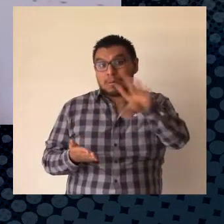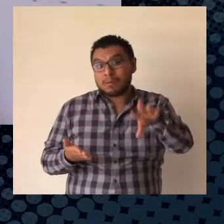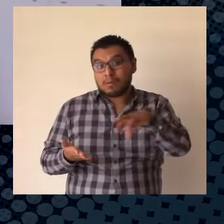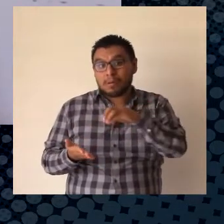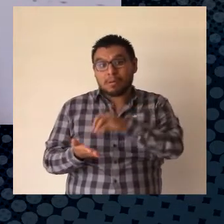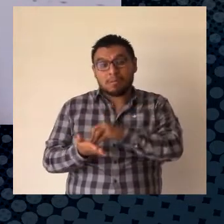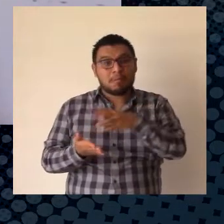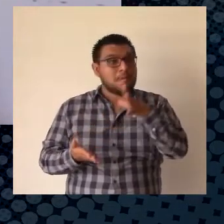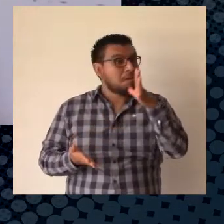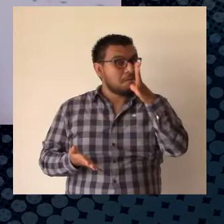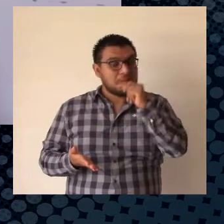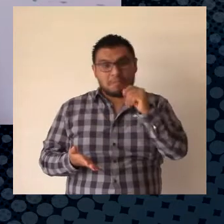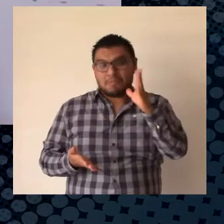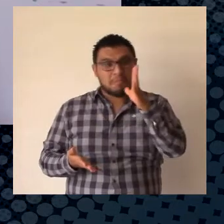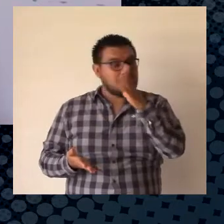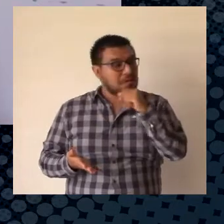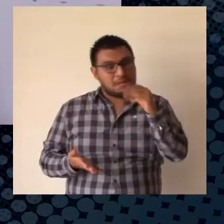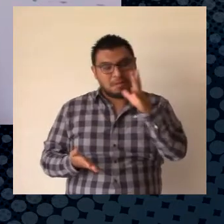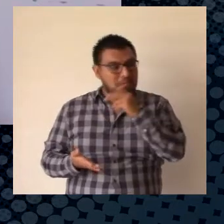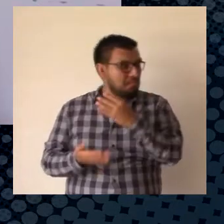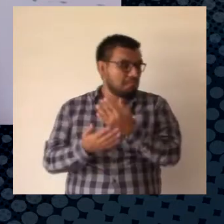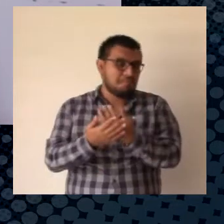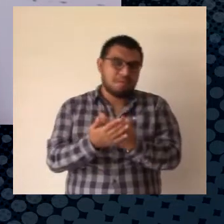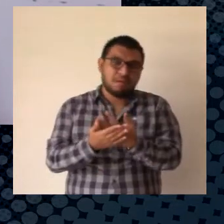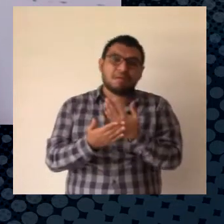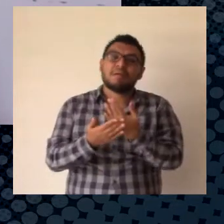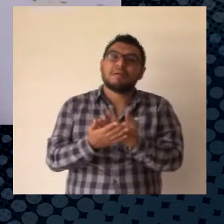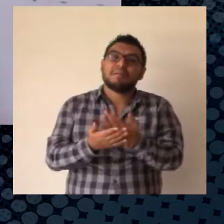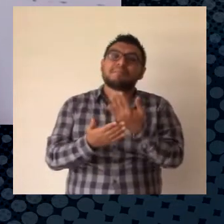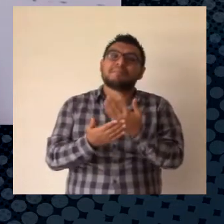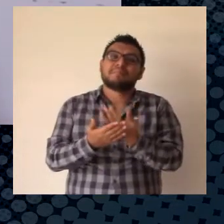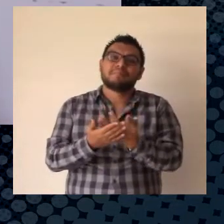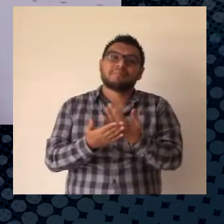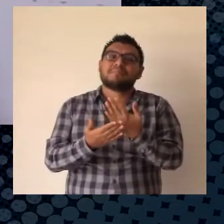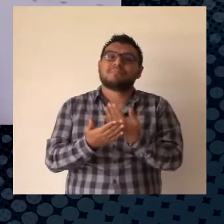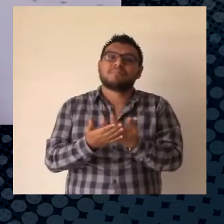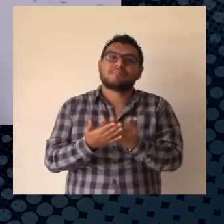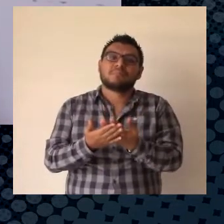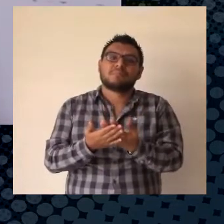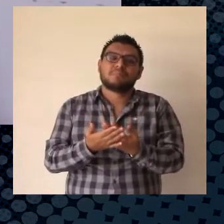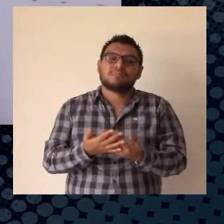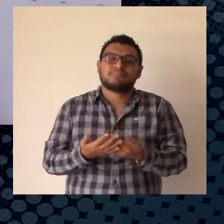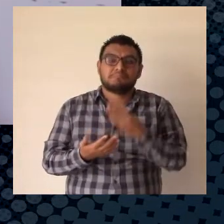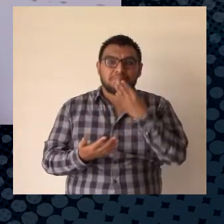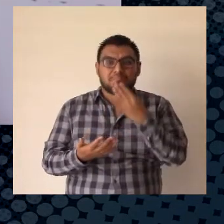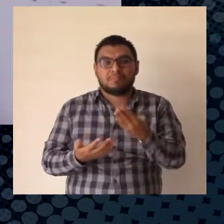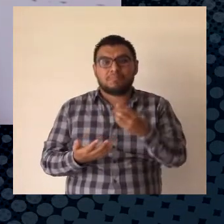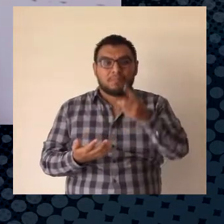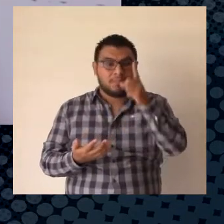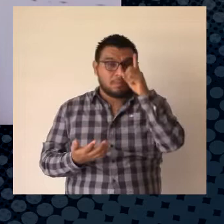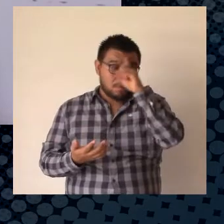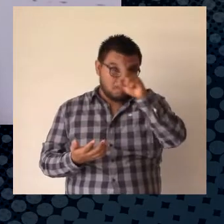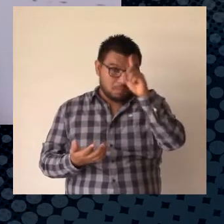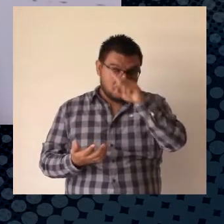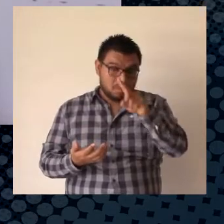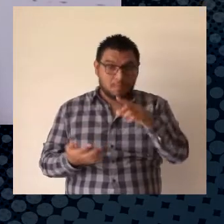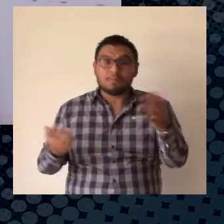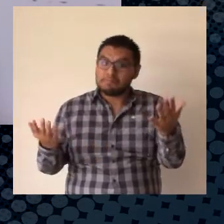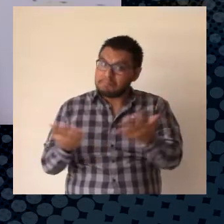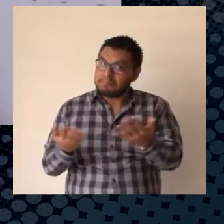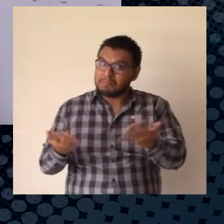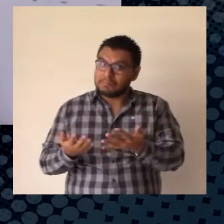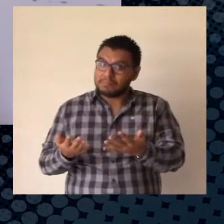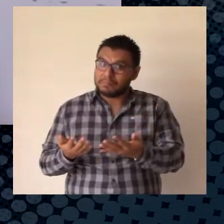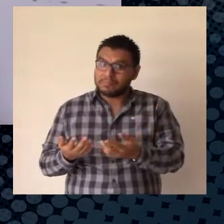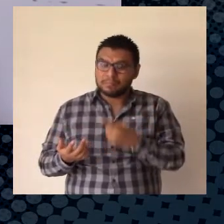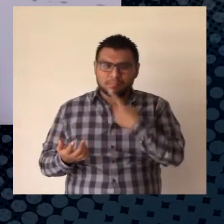ya no podemos estar posponiendo y postergando esta fecha. Bueno, el consejo fue, pues, hagámoslo.